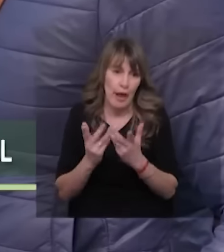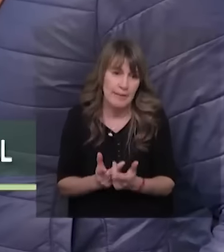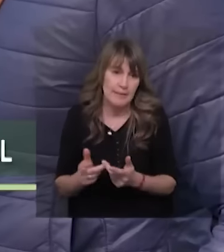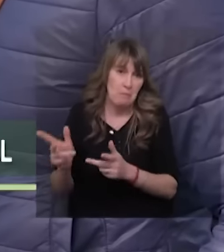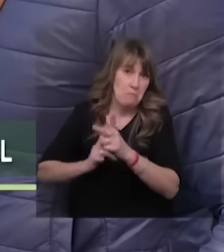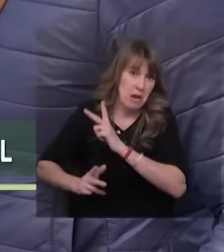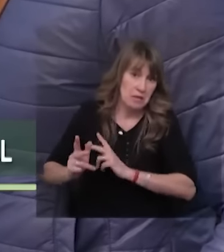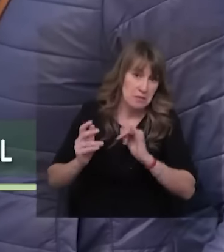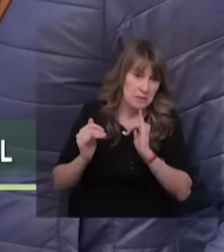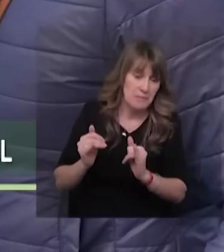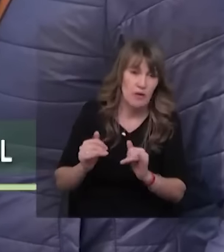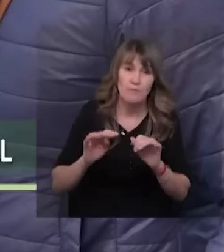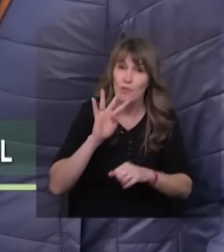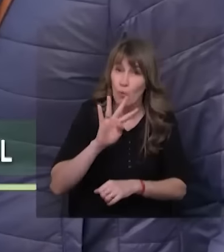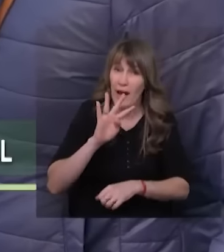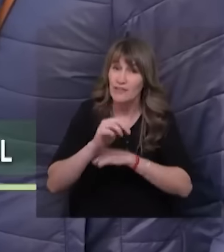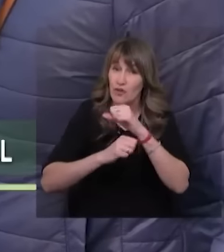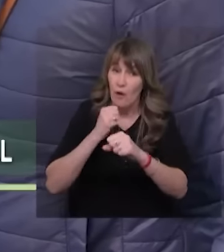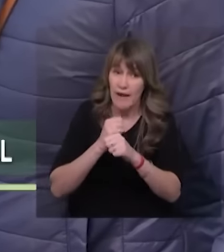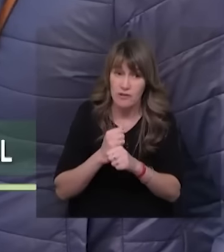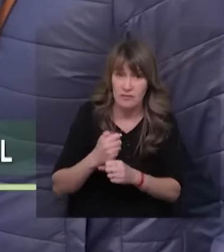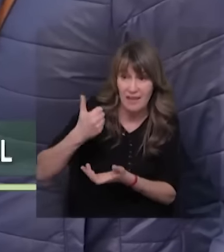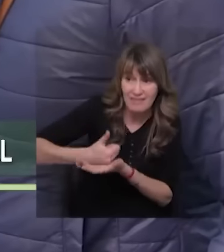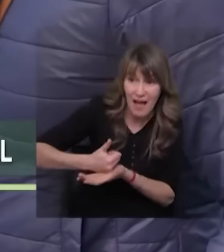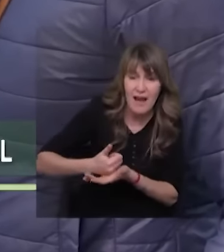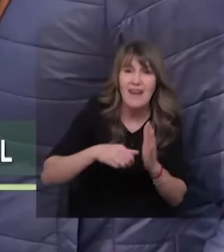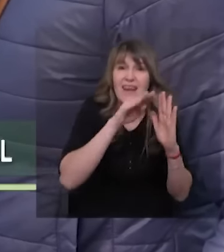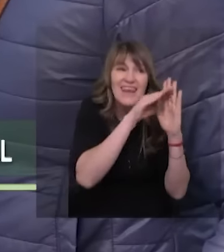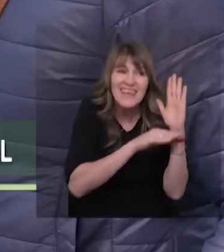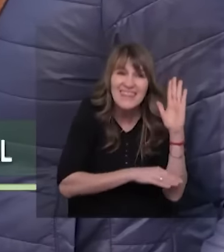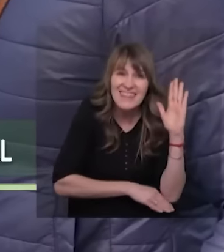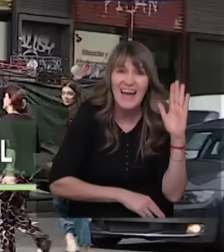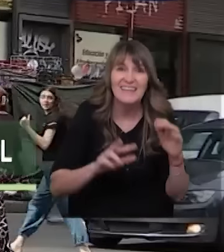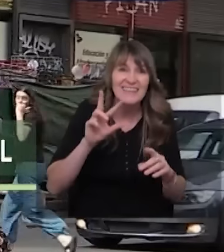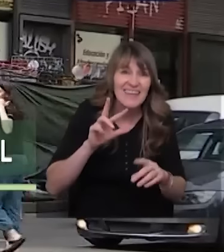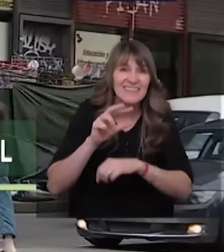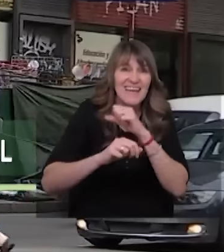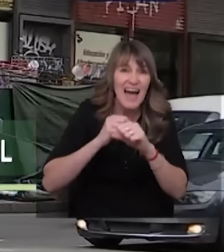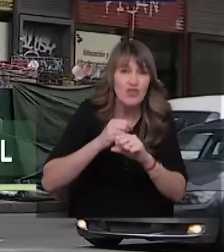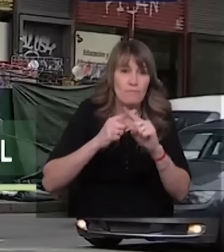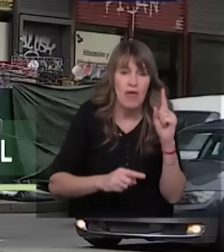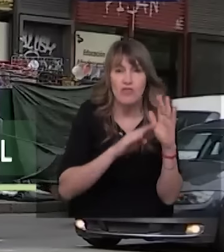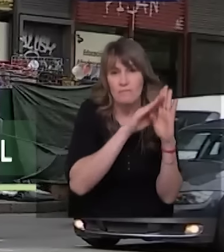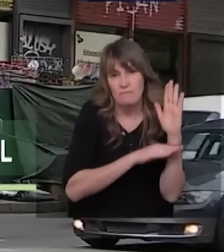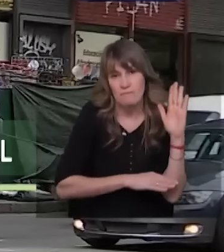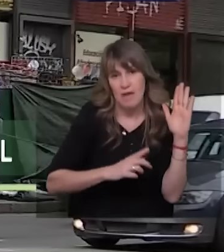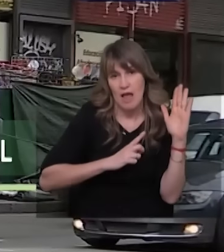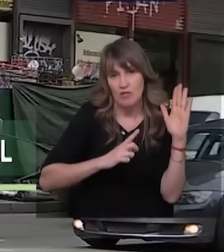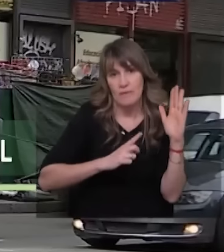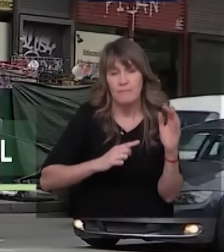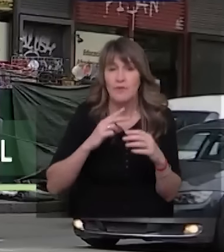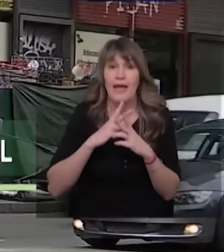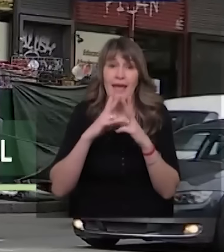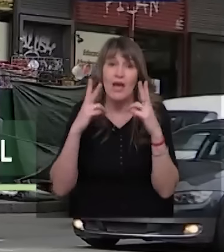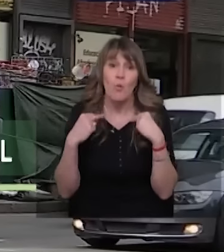que este Hace 4 años que están acá y hay una lista de espera de más de 3 años y medio actualmente las escuelas no están preparadas